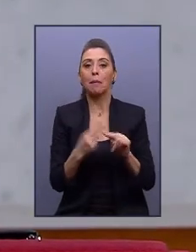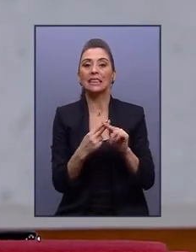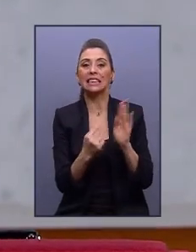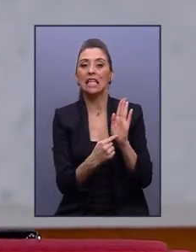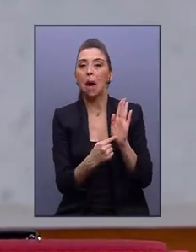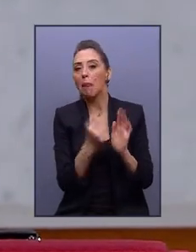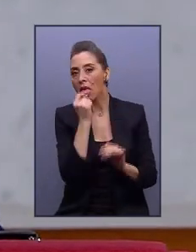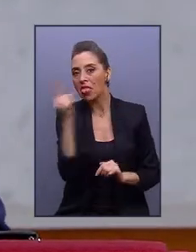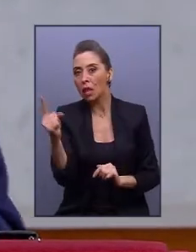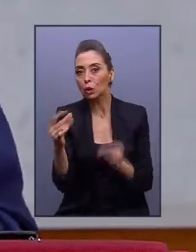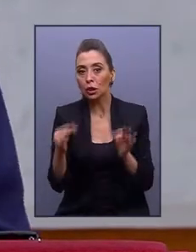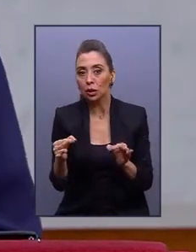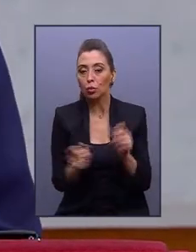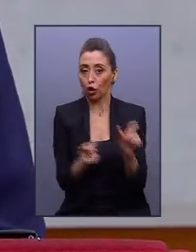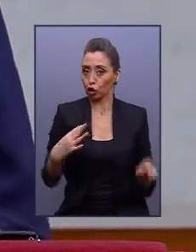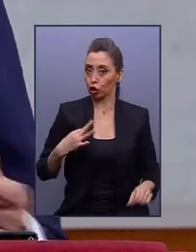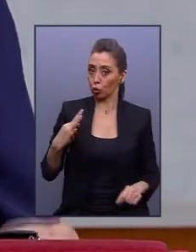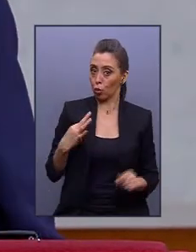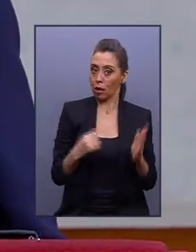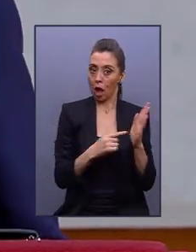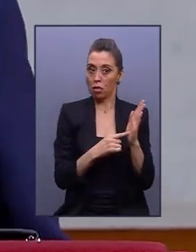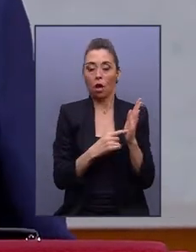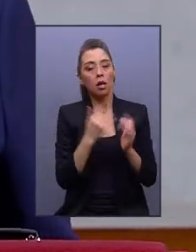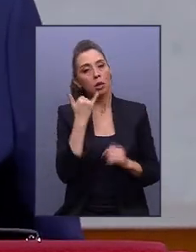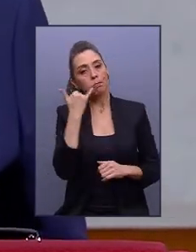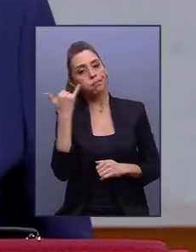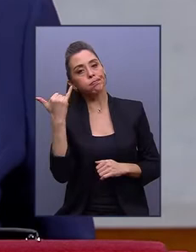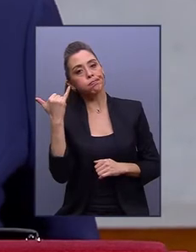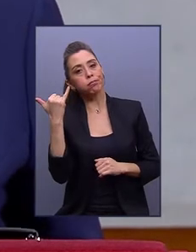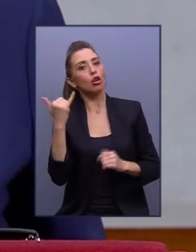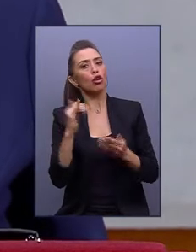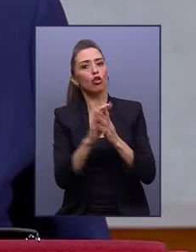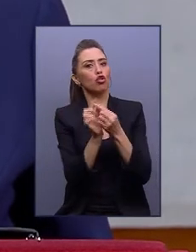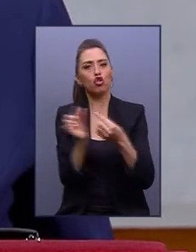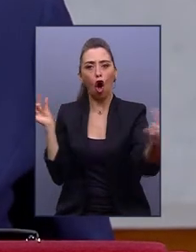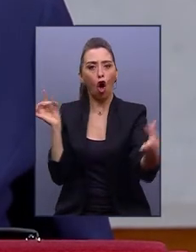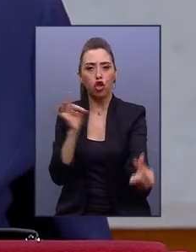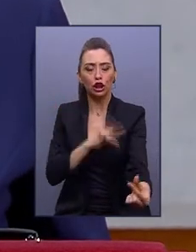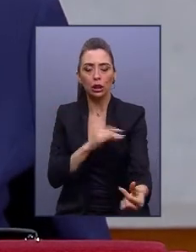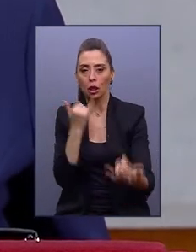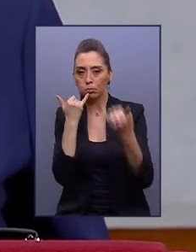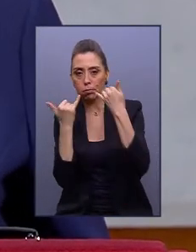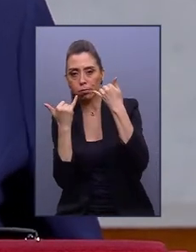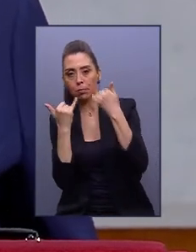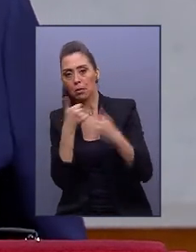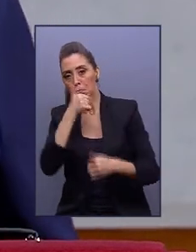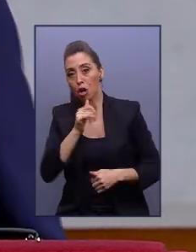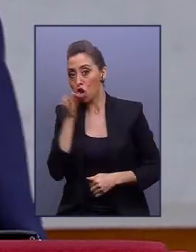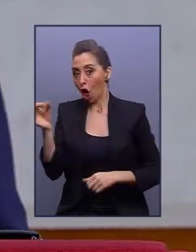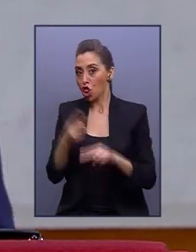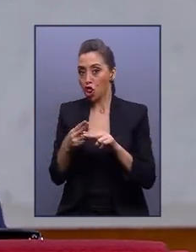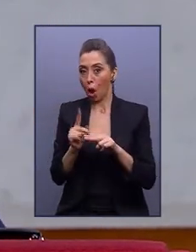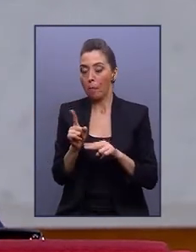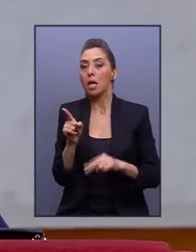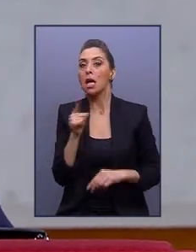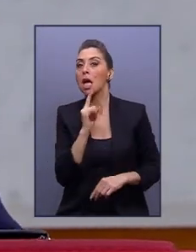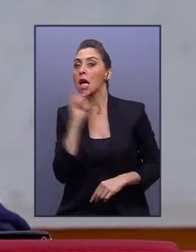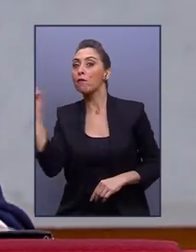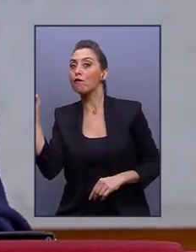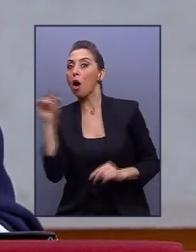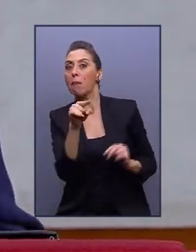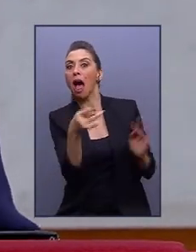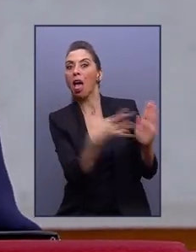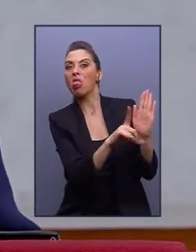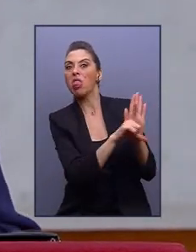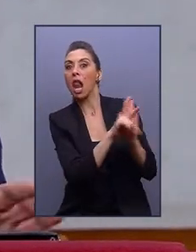Seguro, la ciudadanía tiene hoy una línea telefónica de cobertura nacional para informar anónimamente sobre delitos. A